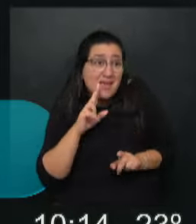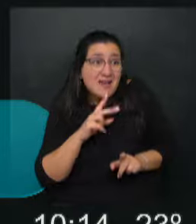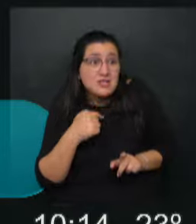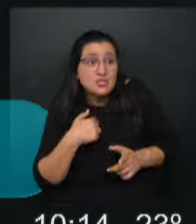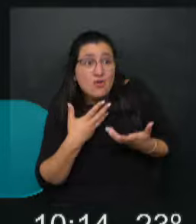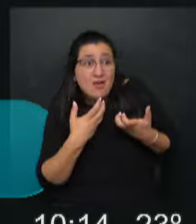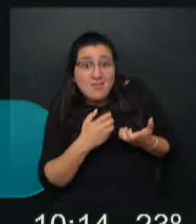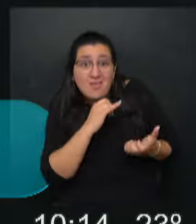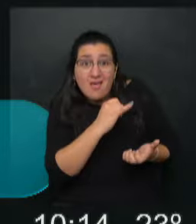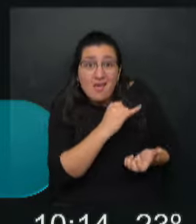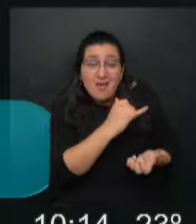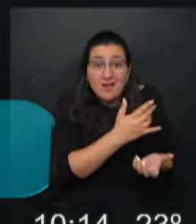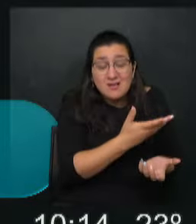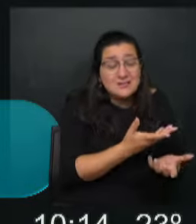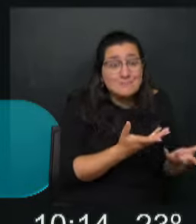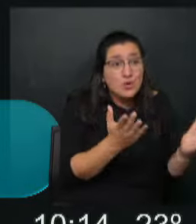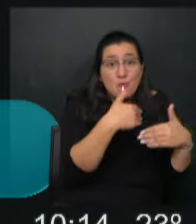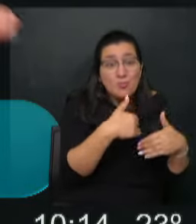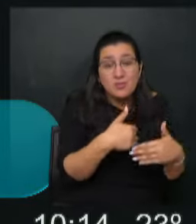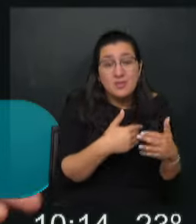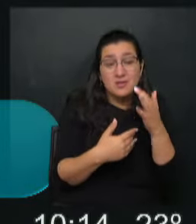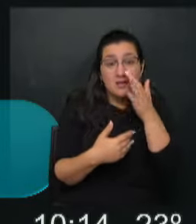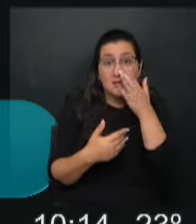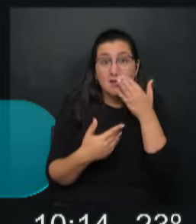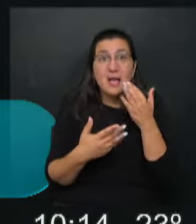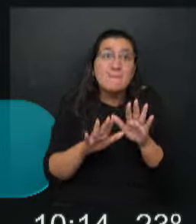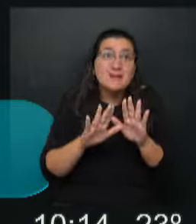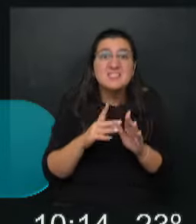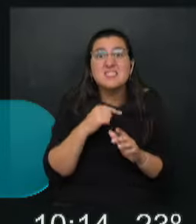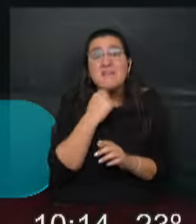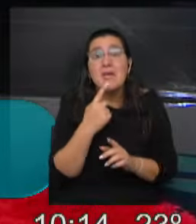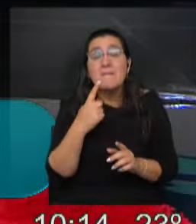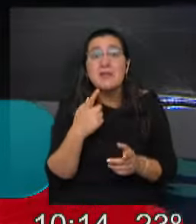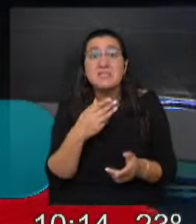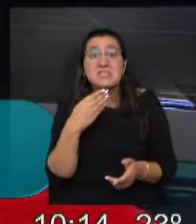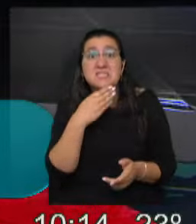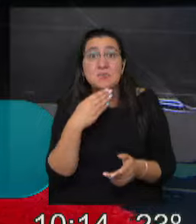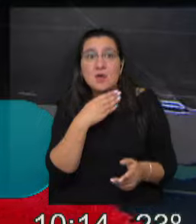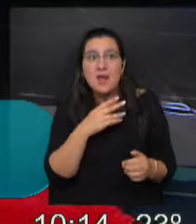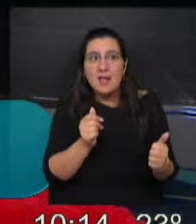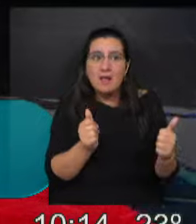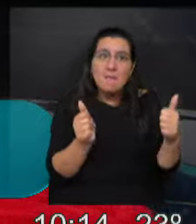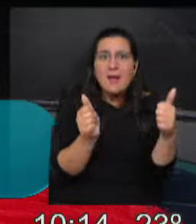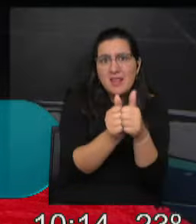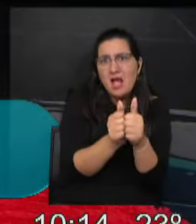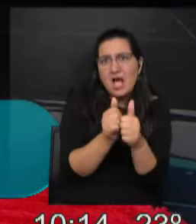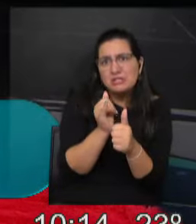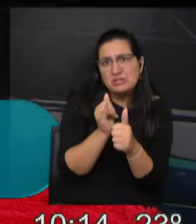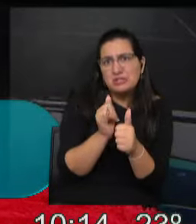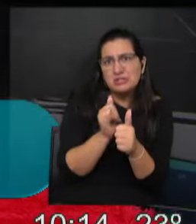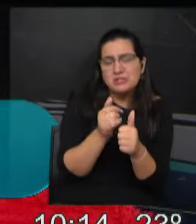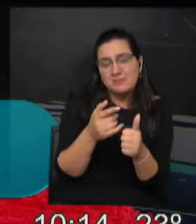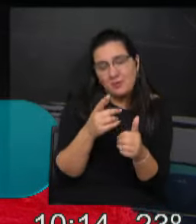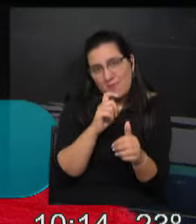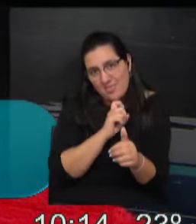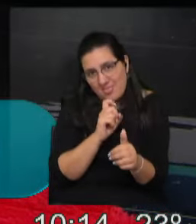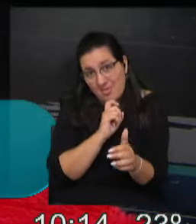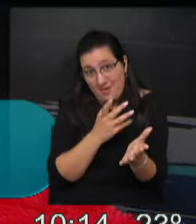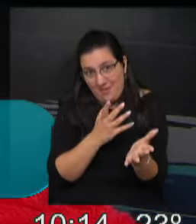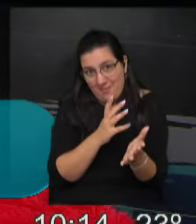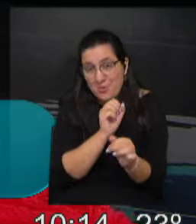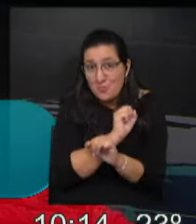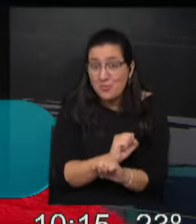para caretearla, para hacer como que si fuéramos novios, ¿viste? Yo qué sé, sí, no sé. Para ayudarse. Para ayudarse en lo que se necesitaba en ese momento. Entonces